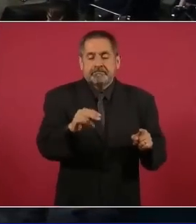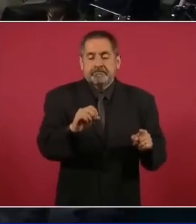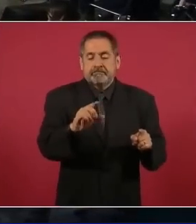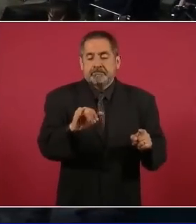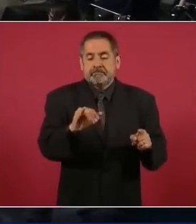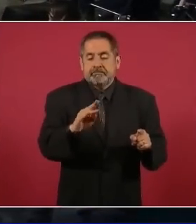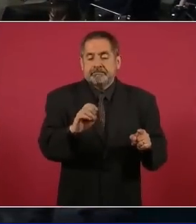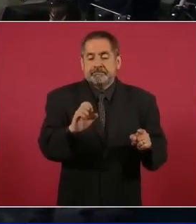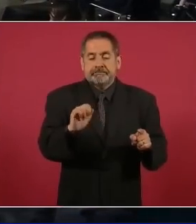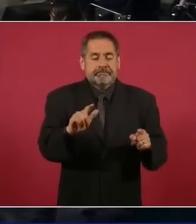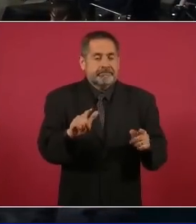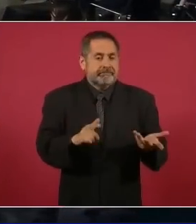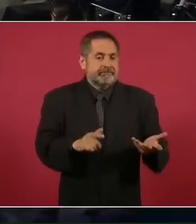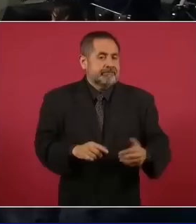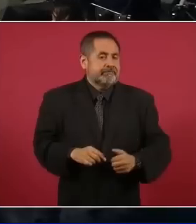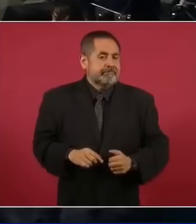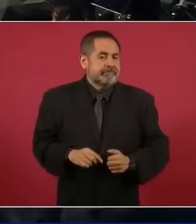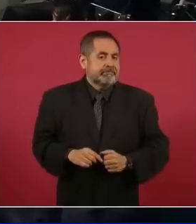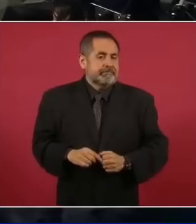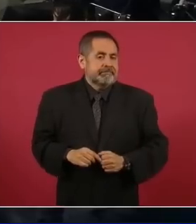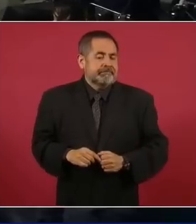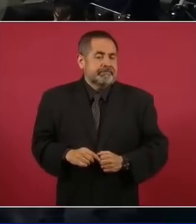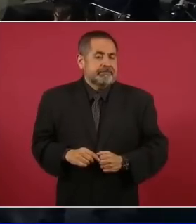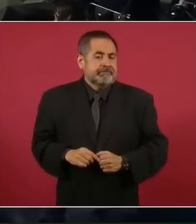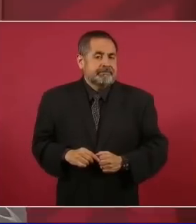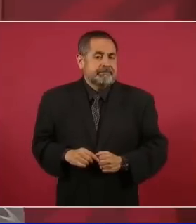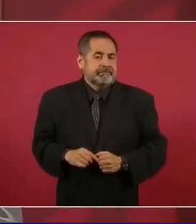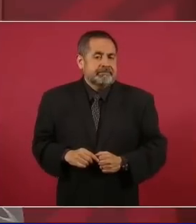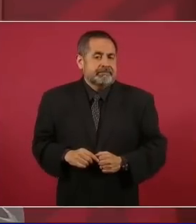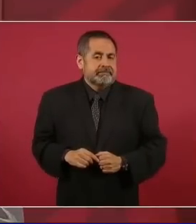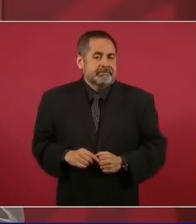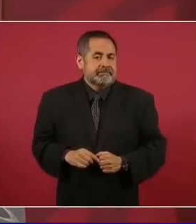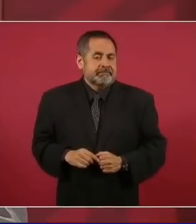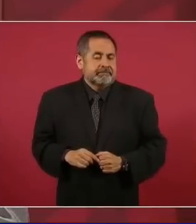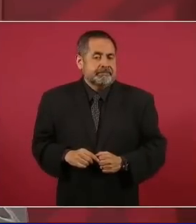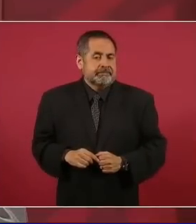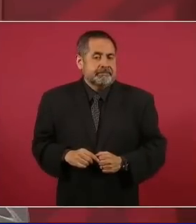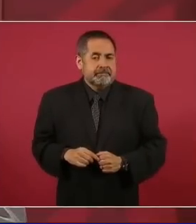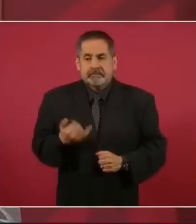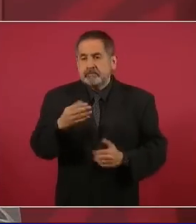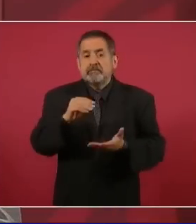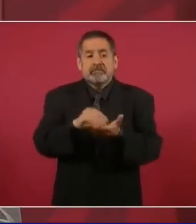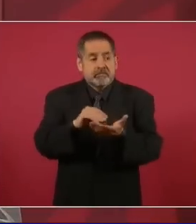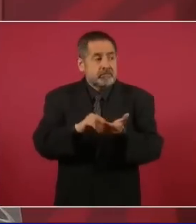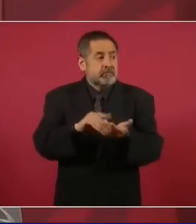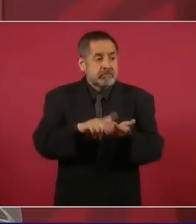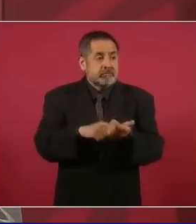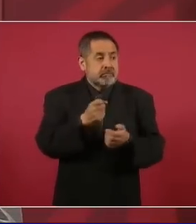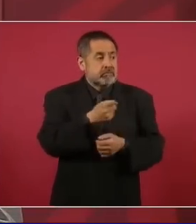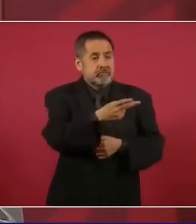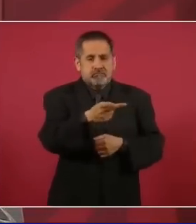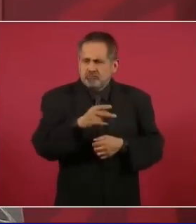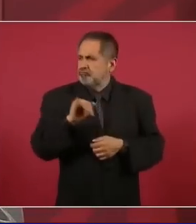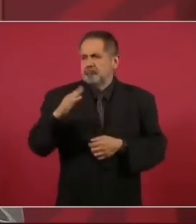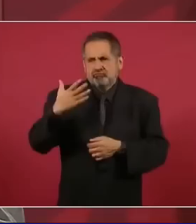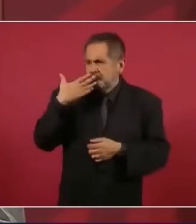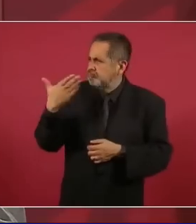Y hay todavía muchos que defienden eso